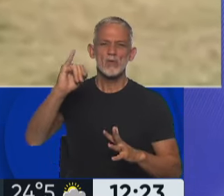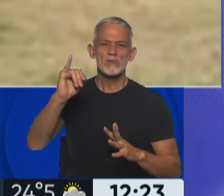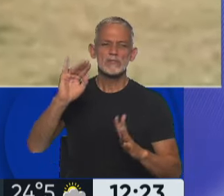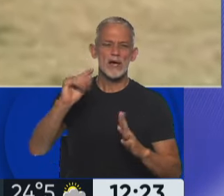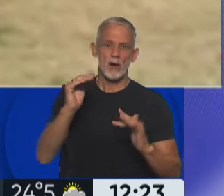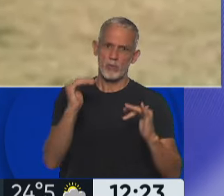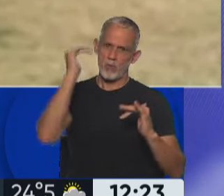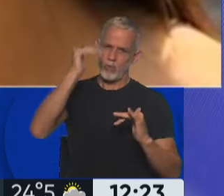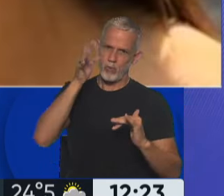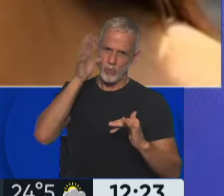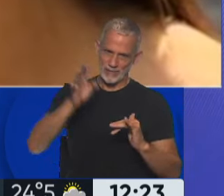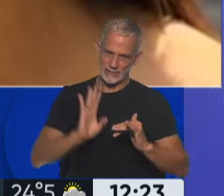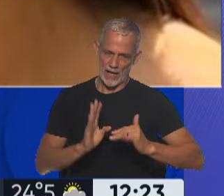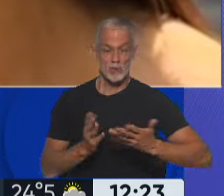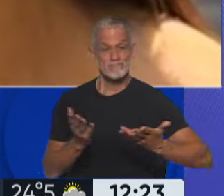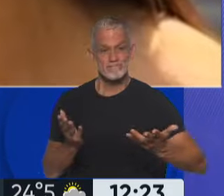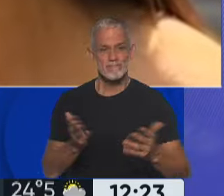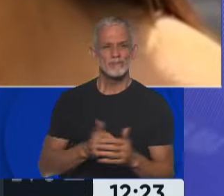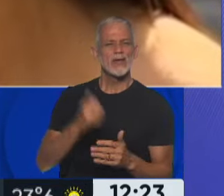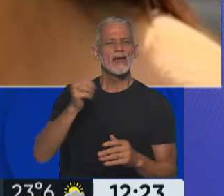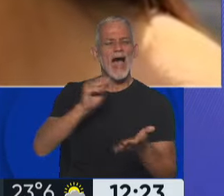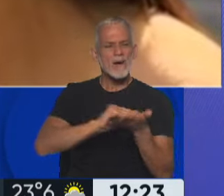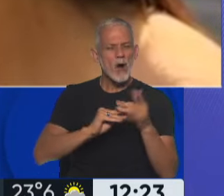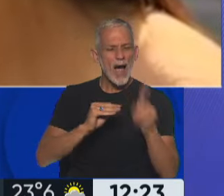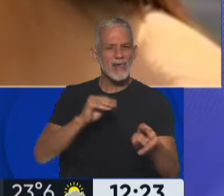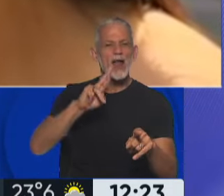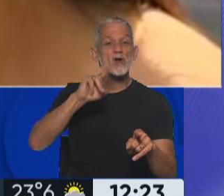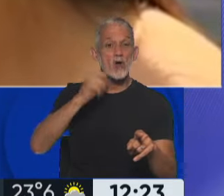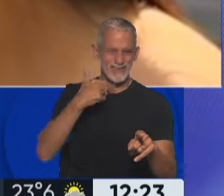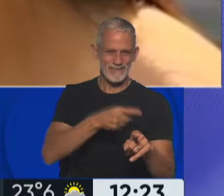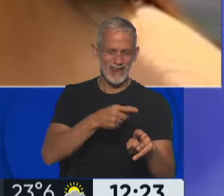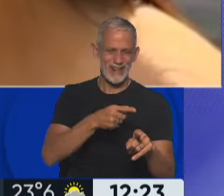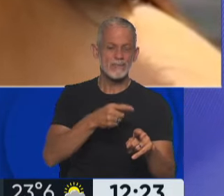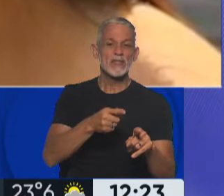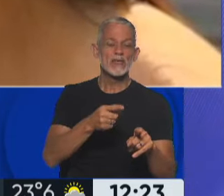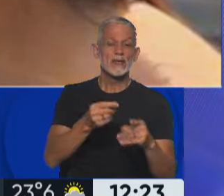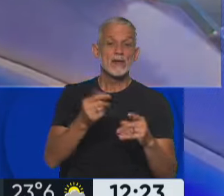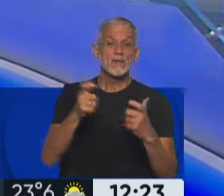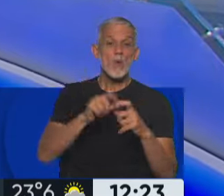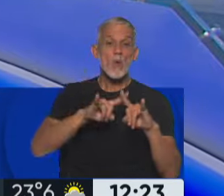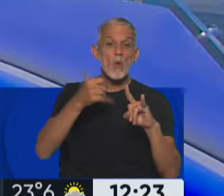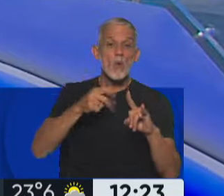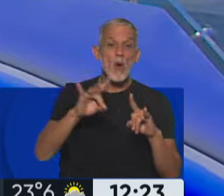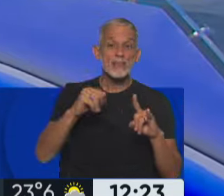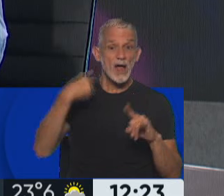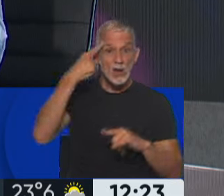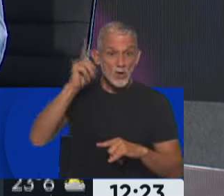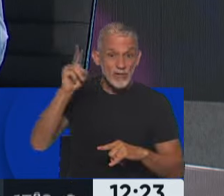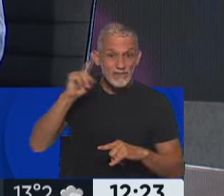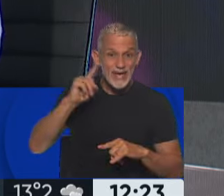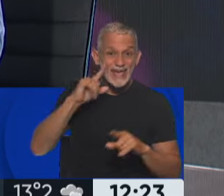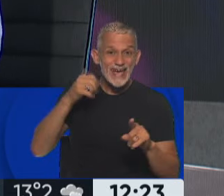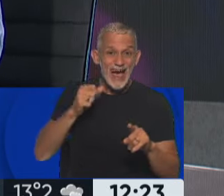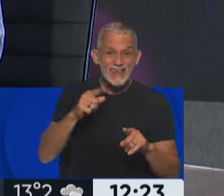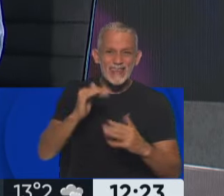su vida acaba de decir Ana Ros enfel en esta audiencia que terminó que wand danara no sabía que icardi estaba en el